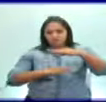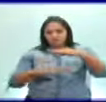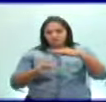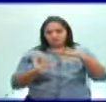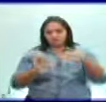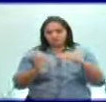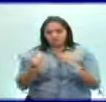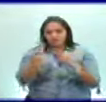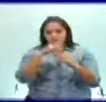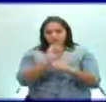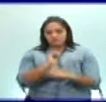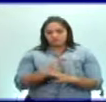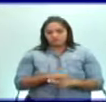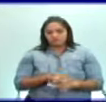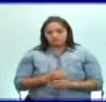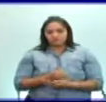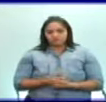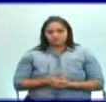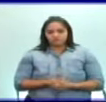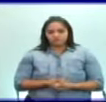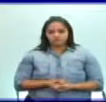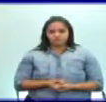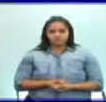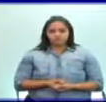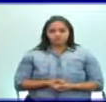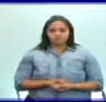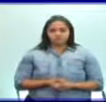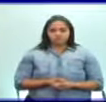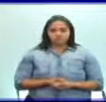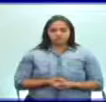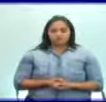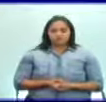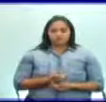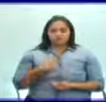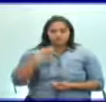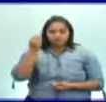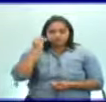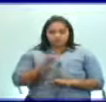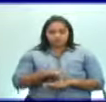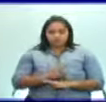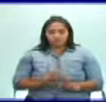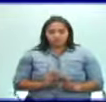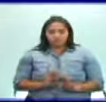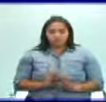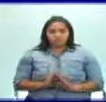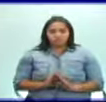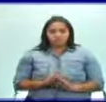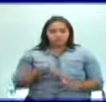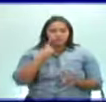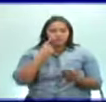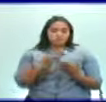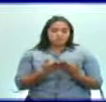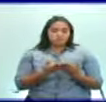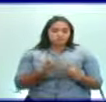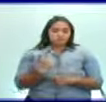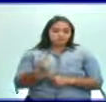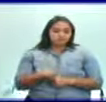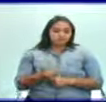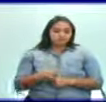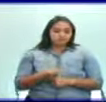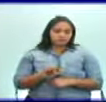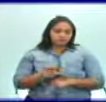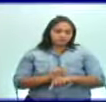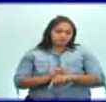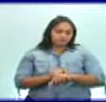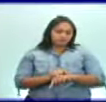no va a cortar al eje de las abscisas. Teniendo esto en cuenta, le propongo el primer ejercicio de nuestra clase. Le doy un breve tiempo